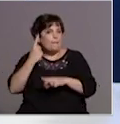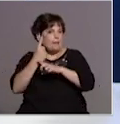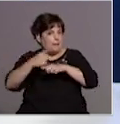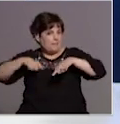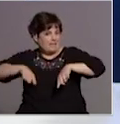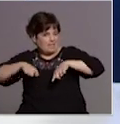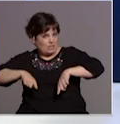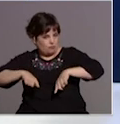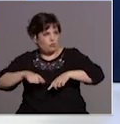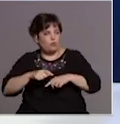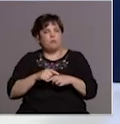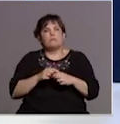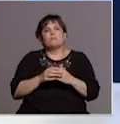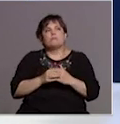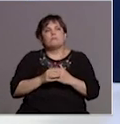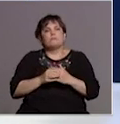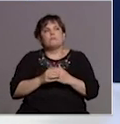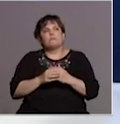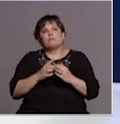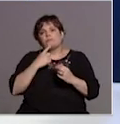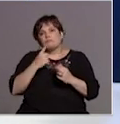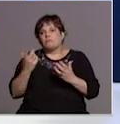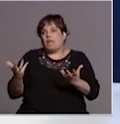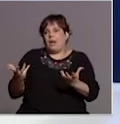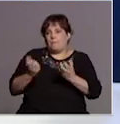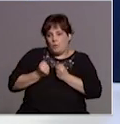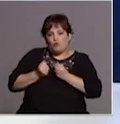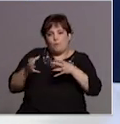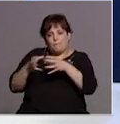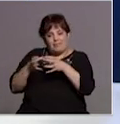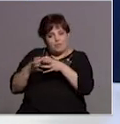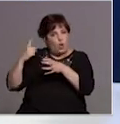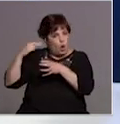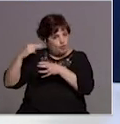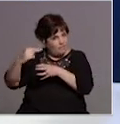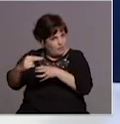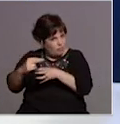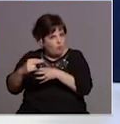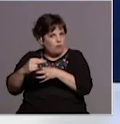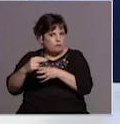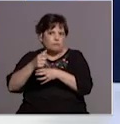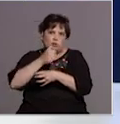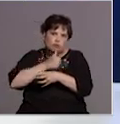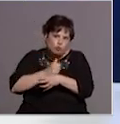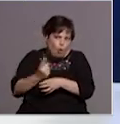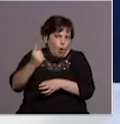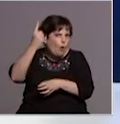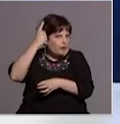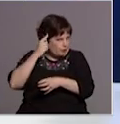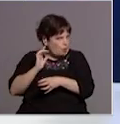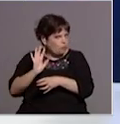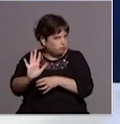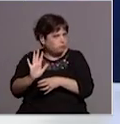el primer ministro que llegó a esa posición con el respaldo del partido conservador un partido histórico bueno